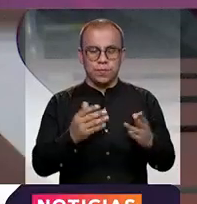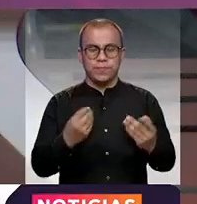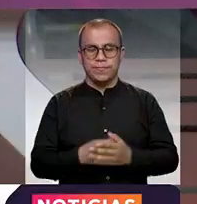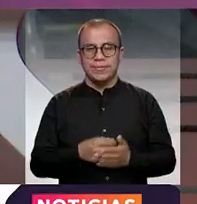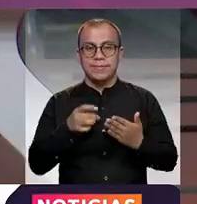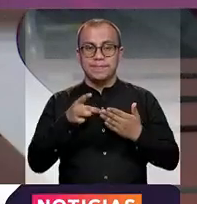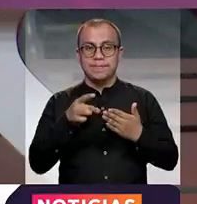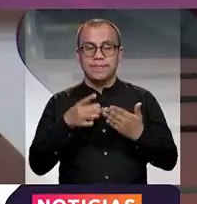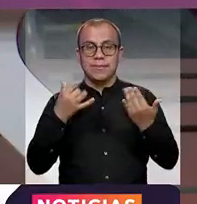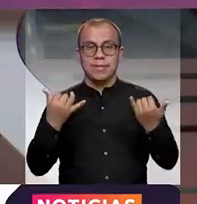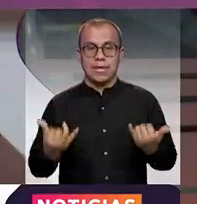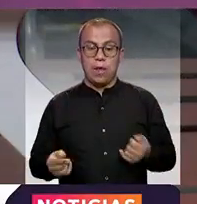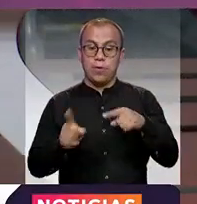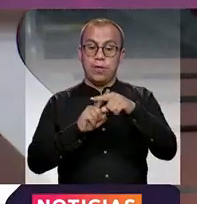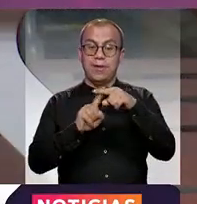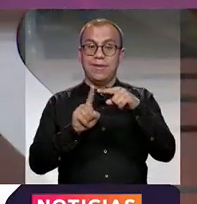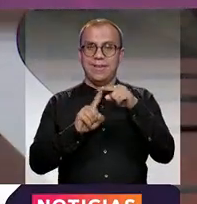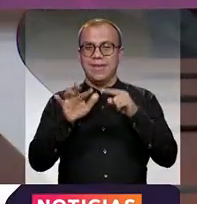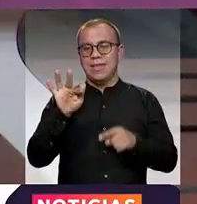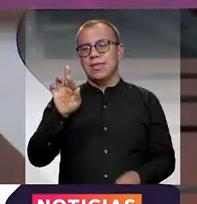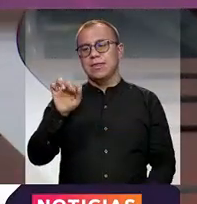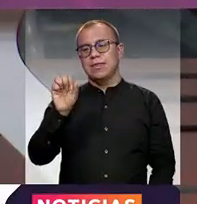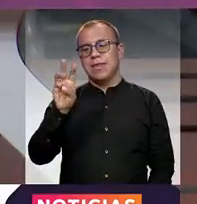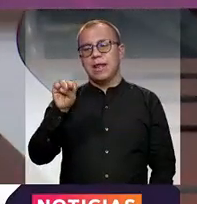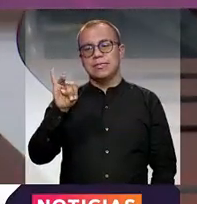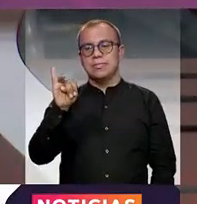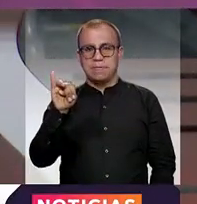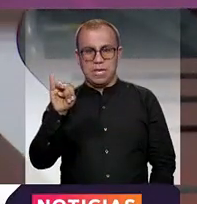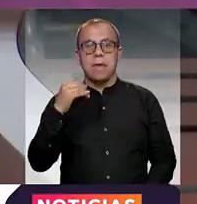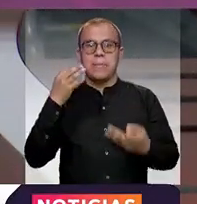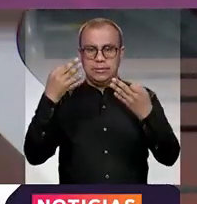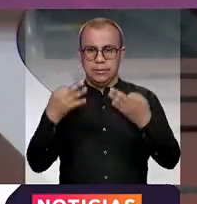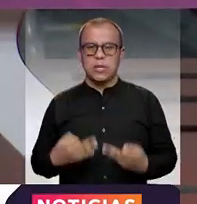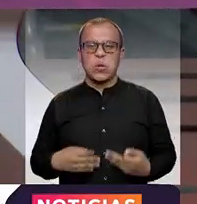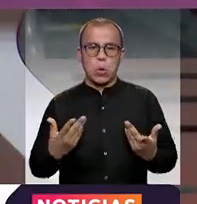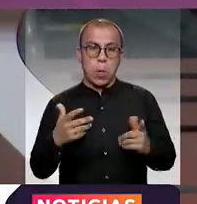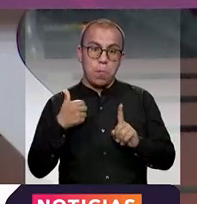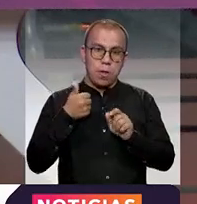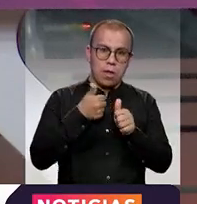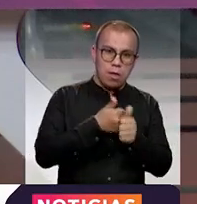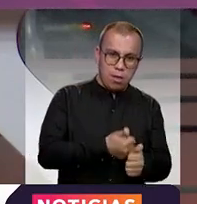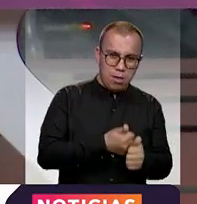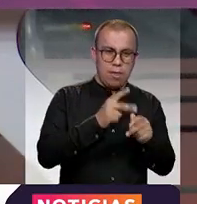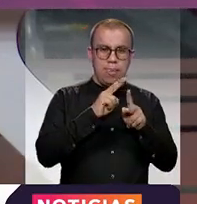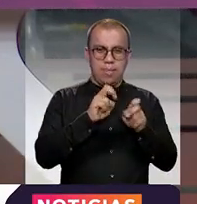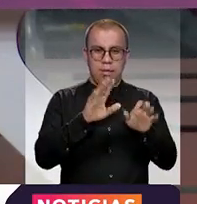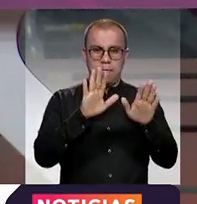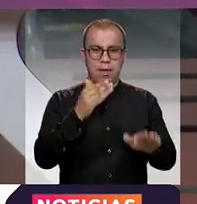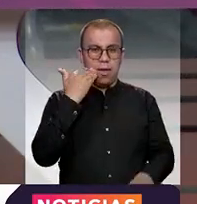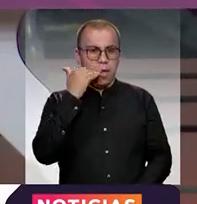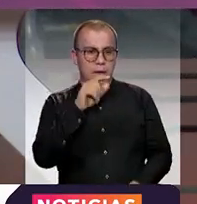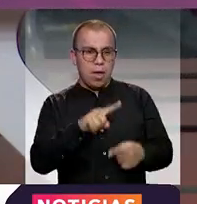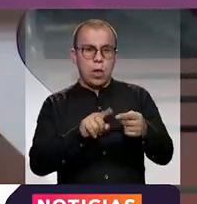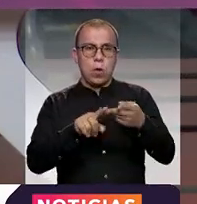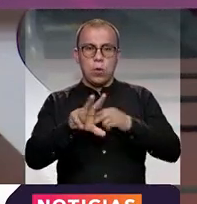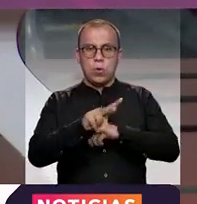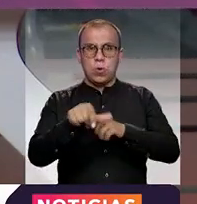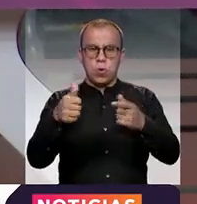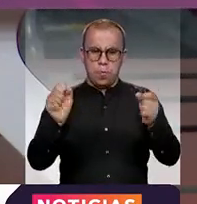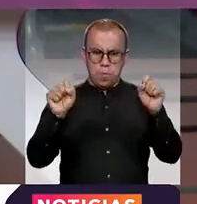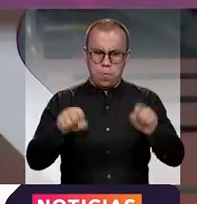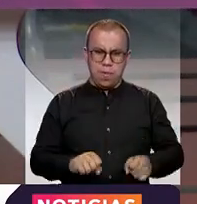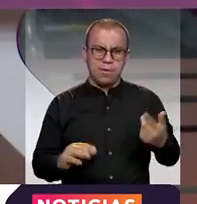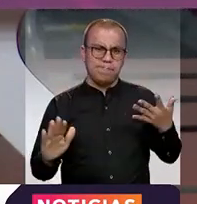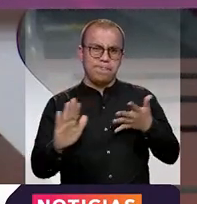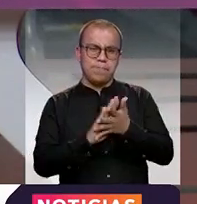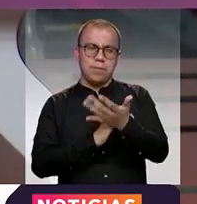Por un Transmi más seguro es la estrategia que busca combatir el hurto y el acoso de las mujeres en Transmilenio. Pueden reportar a la policía